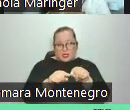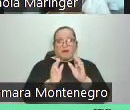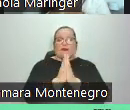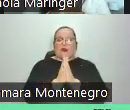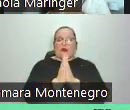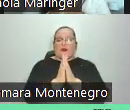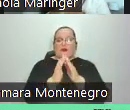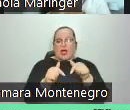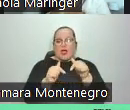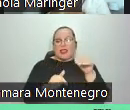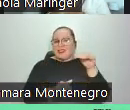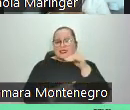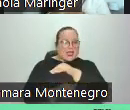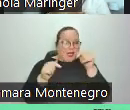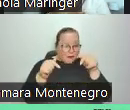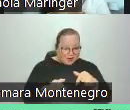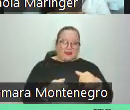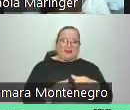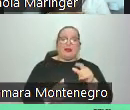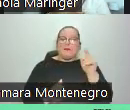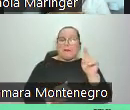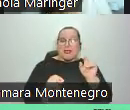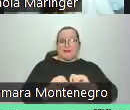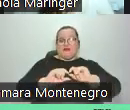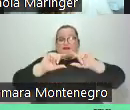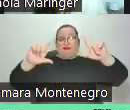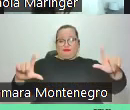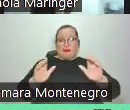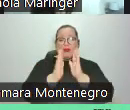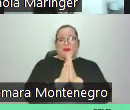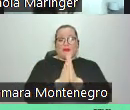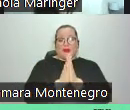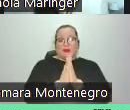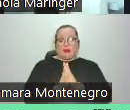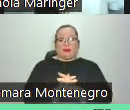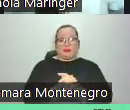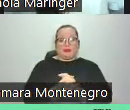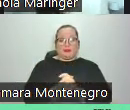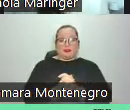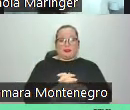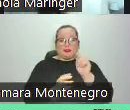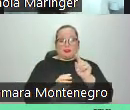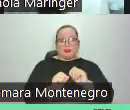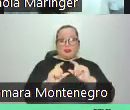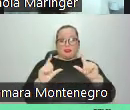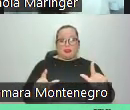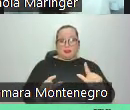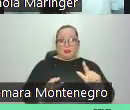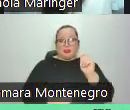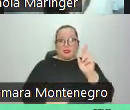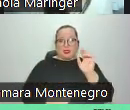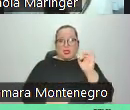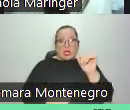chat ahora ya. Pinchen el link que va a aparecer ahora, pínchenlo, ahí lo dejó Tarin